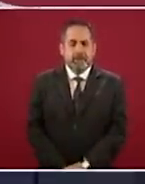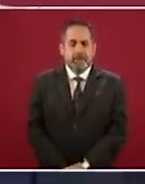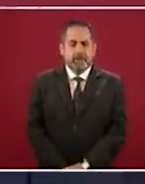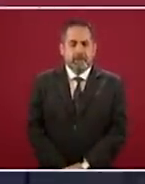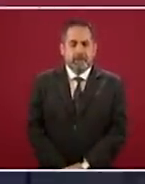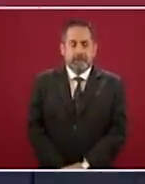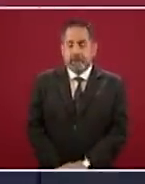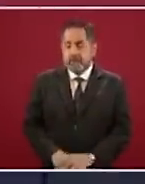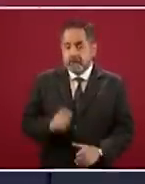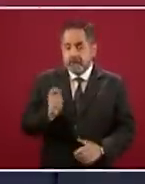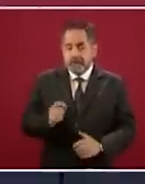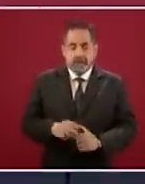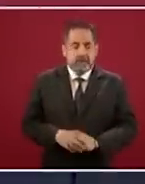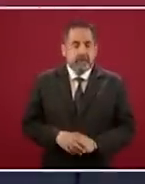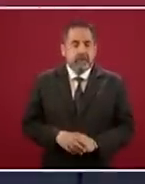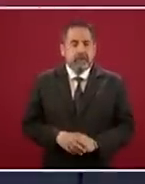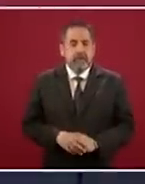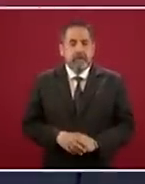Es que